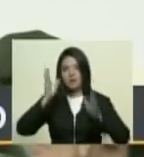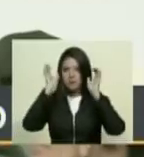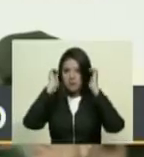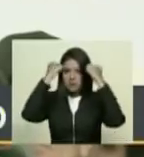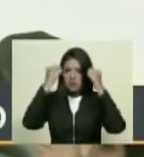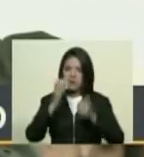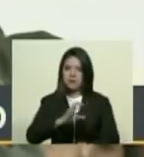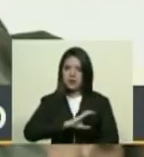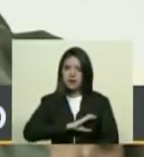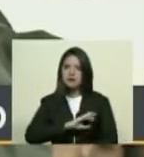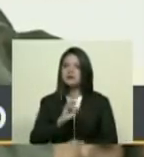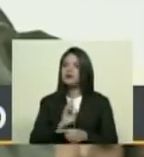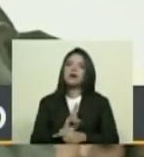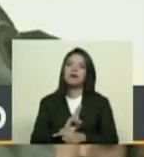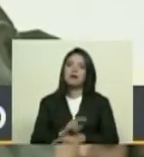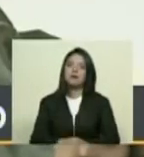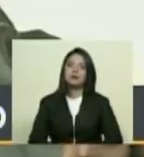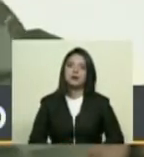acción rápida,